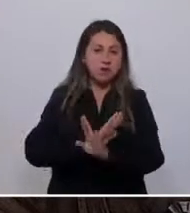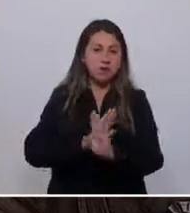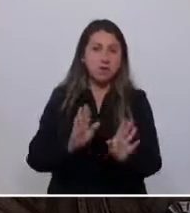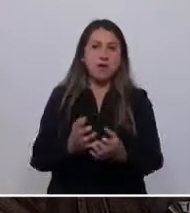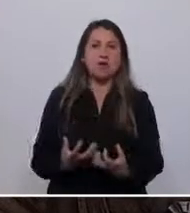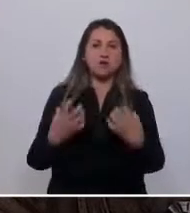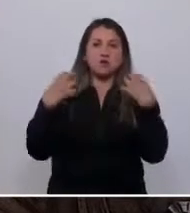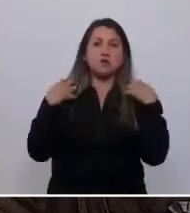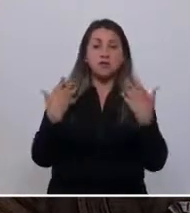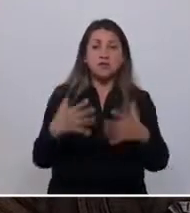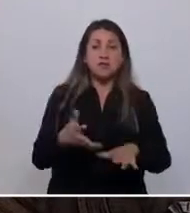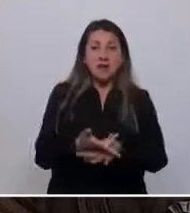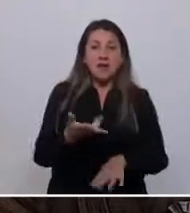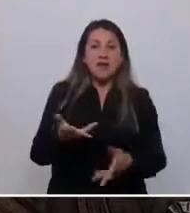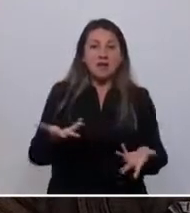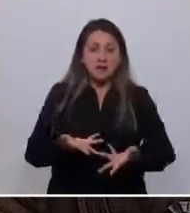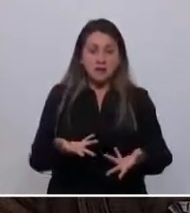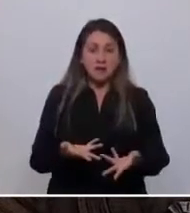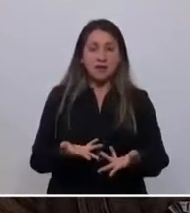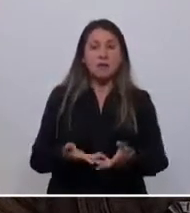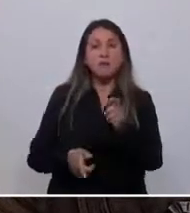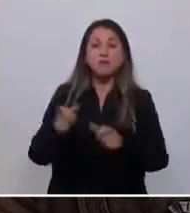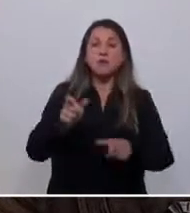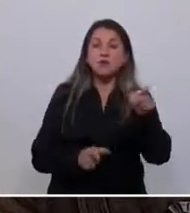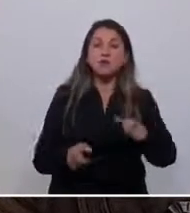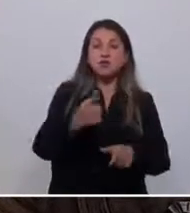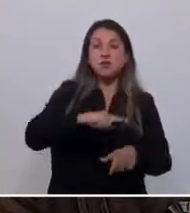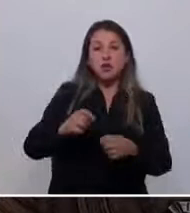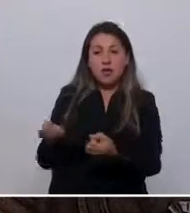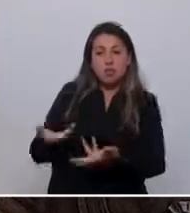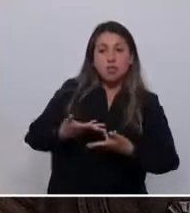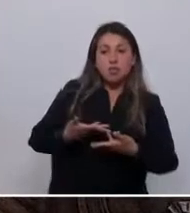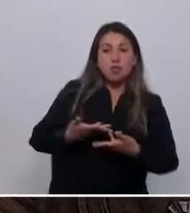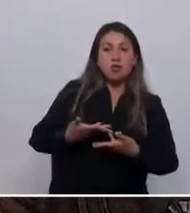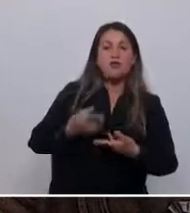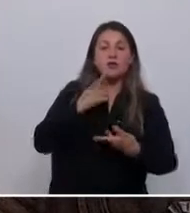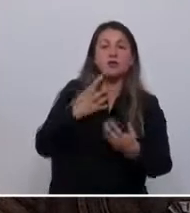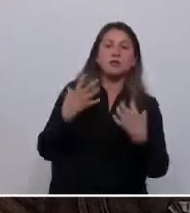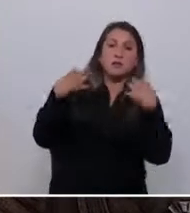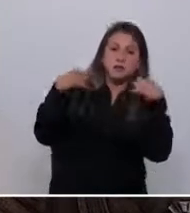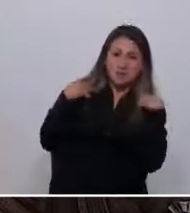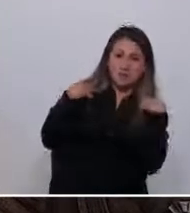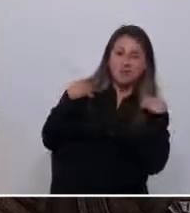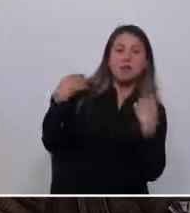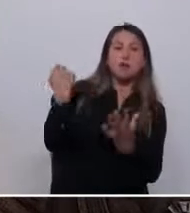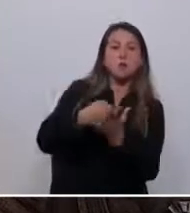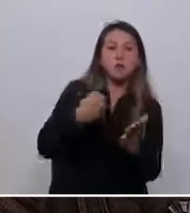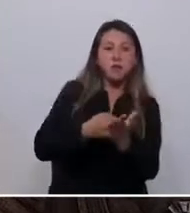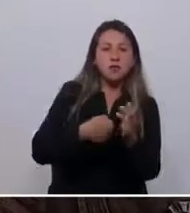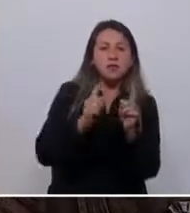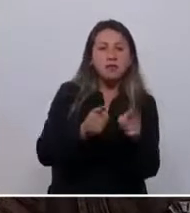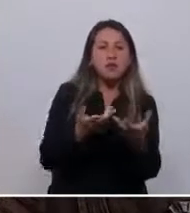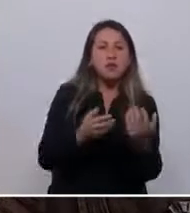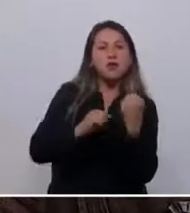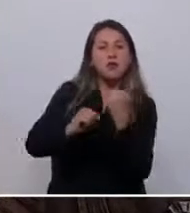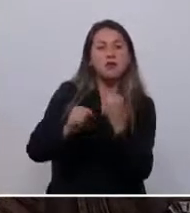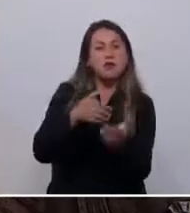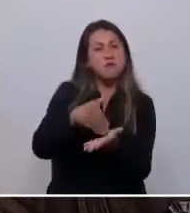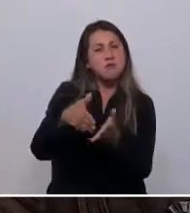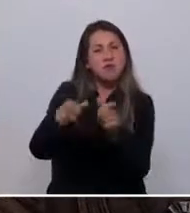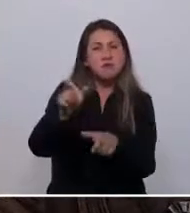la responsabilidad que la gente depositó sobre nuestros hombros y luchar contra las millones de